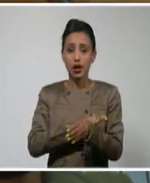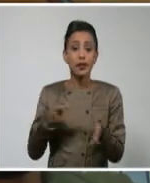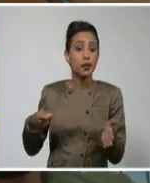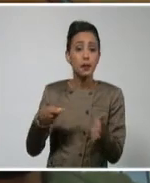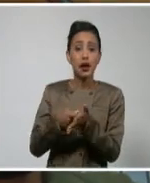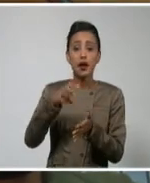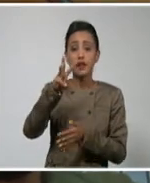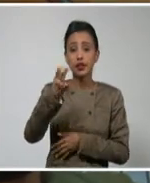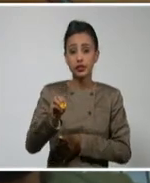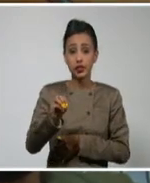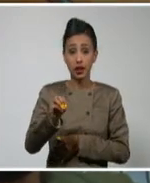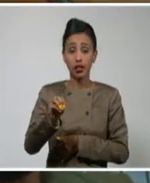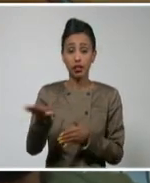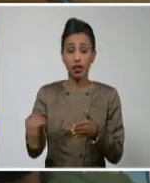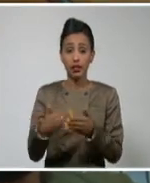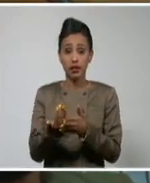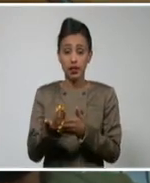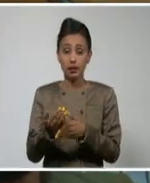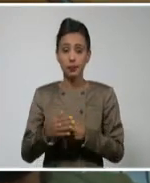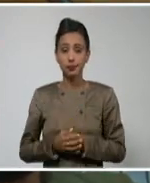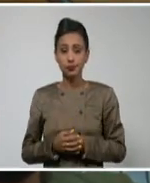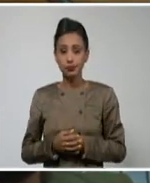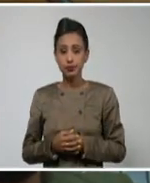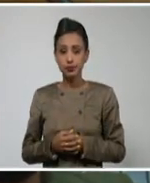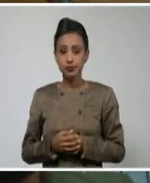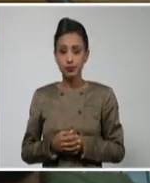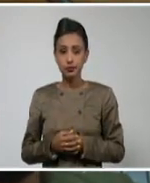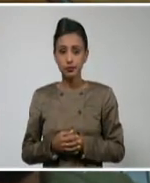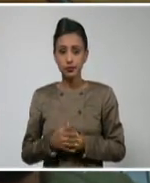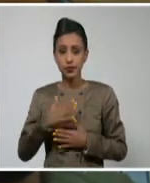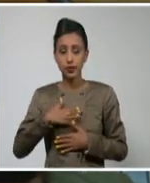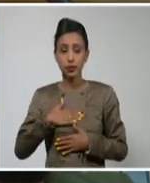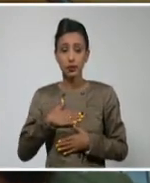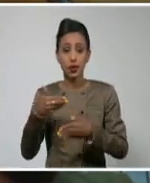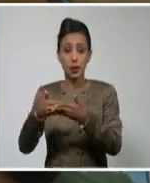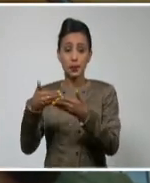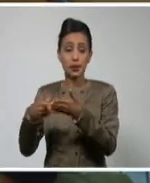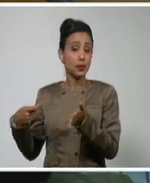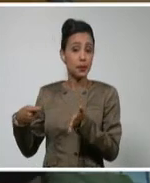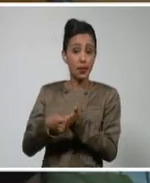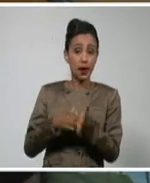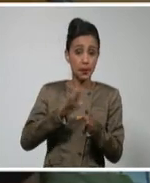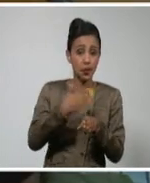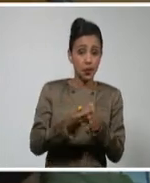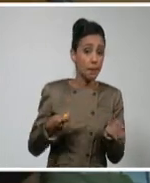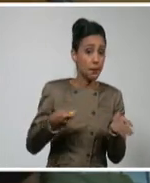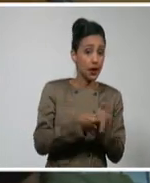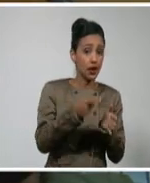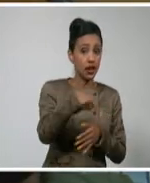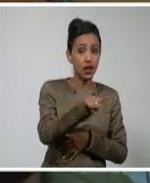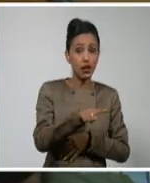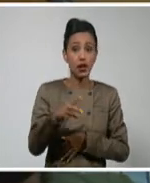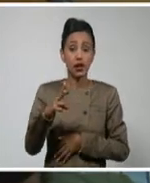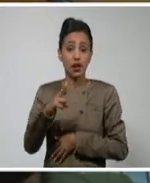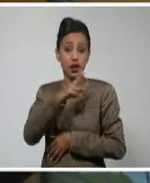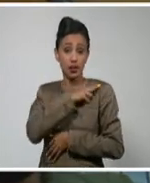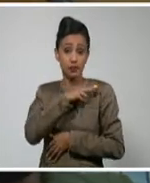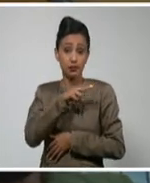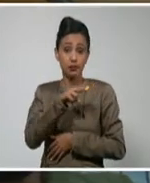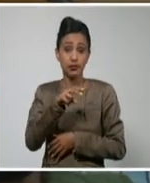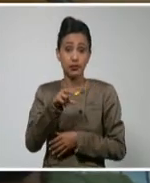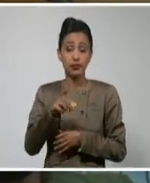pago a los guajiros y le espero que la empresa me pague para pagarle a ellos. Pero ¿qué es lo que pasa? A GEMA se hay que pagarle al momento. ¿A quién?